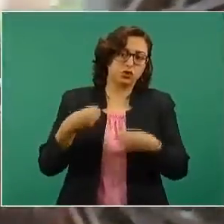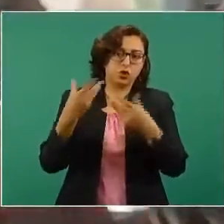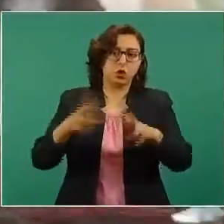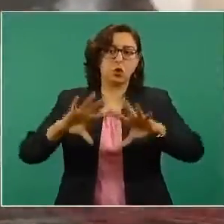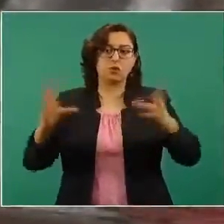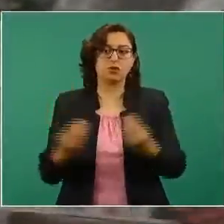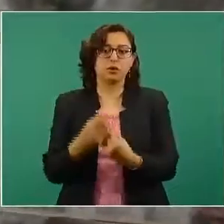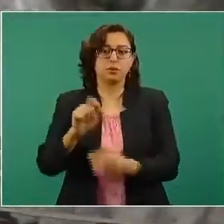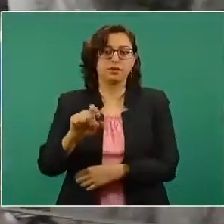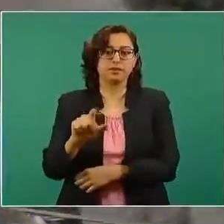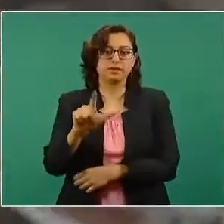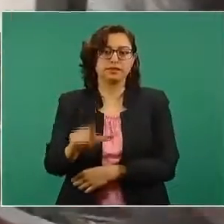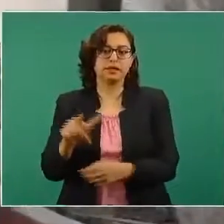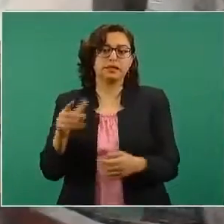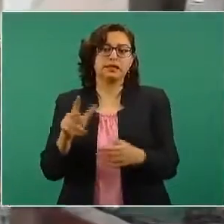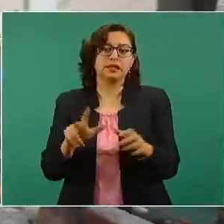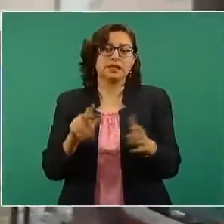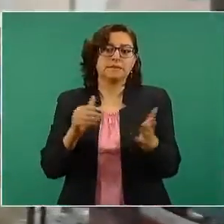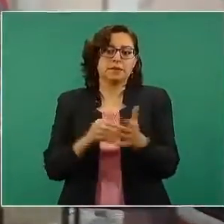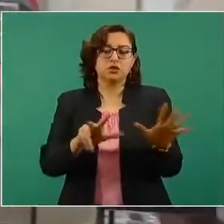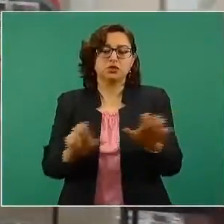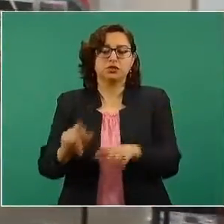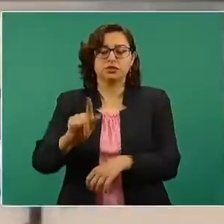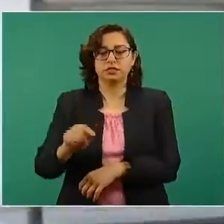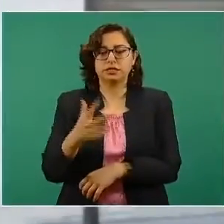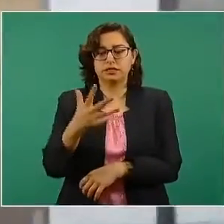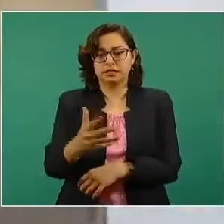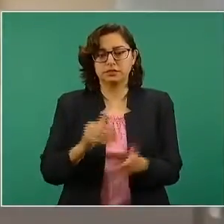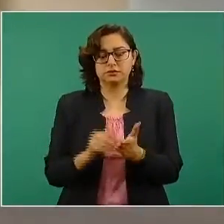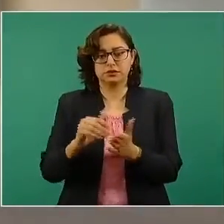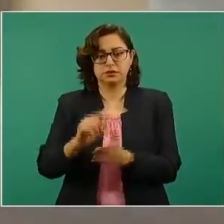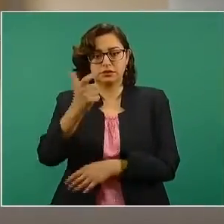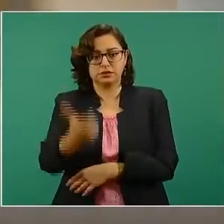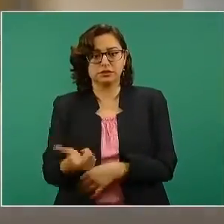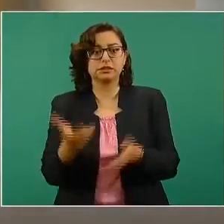27,875 millones de pesos, con los que se han llevado a cabo